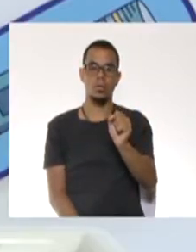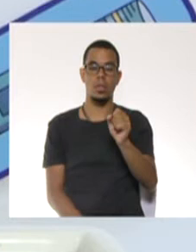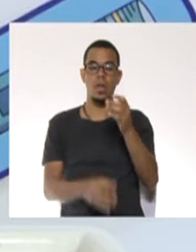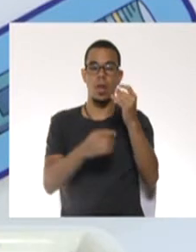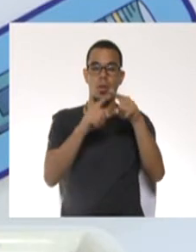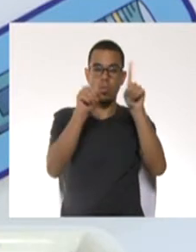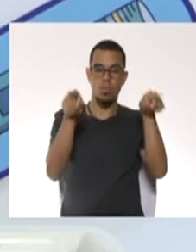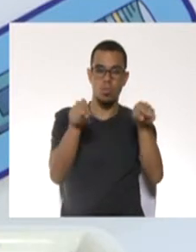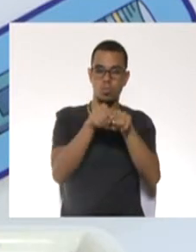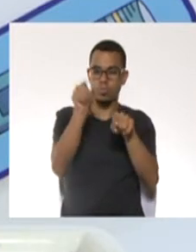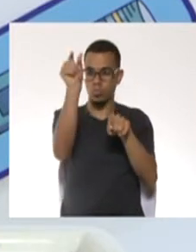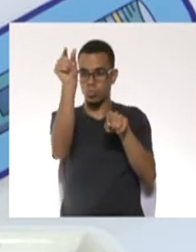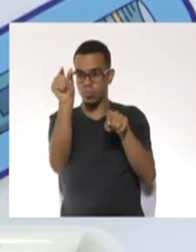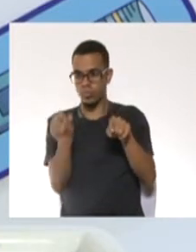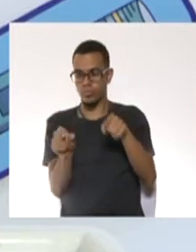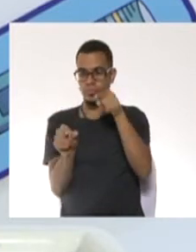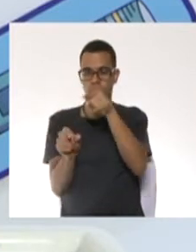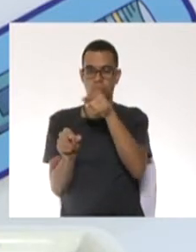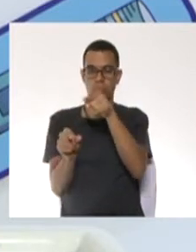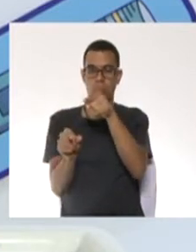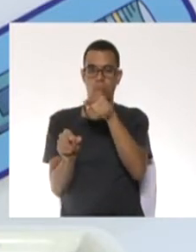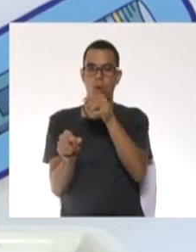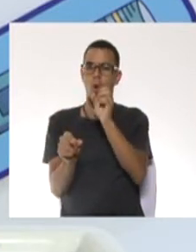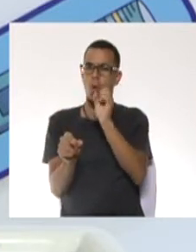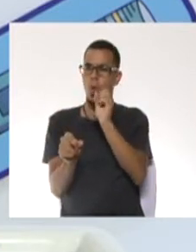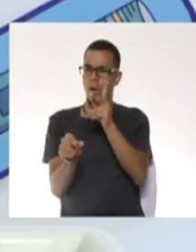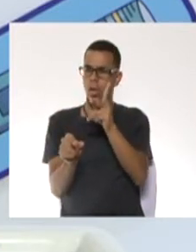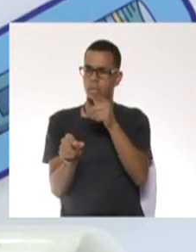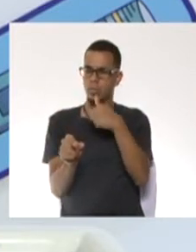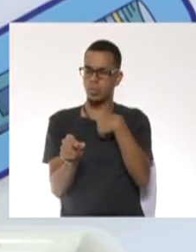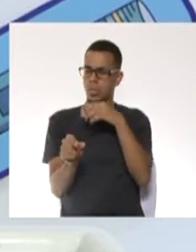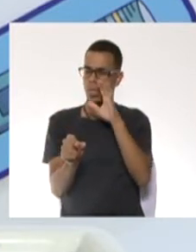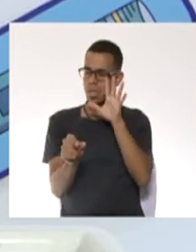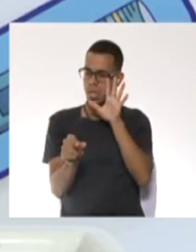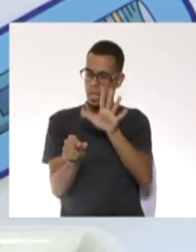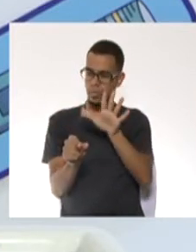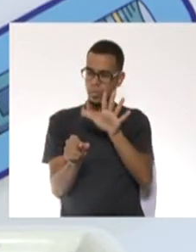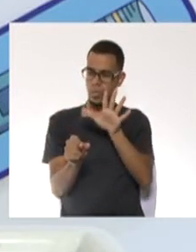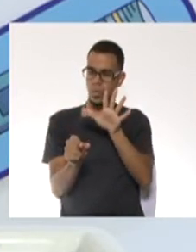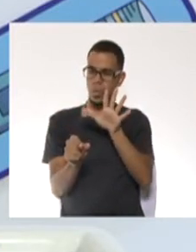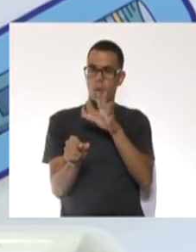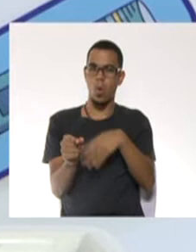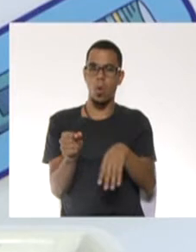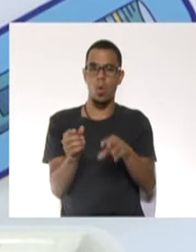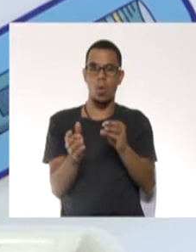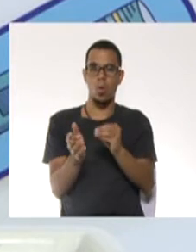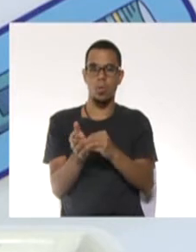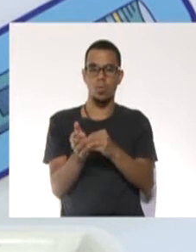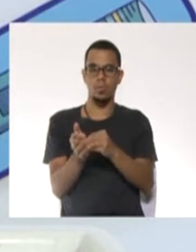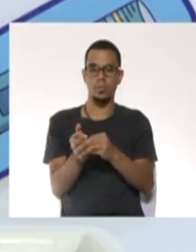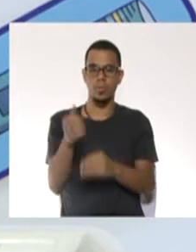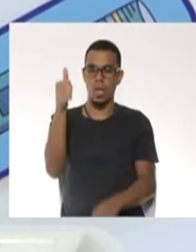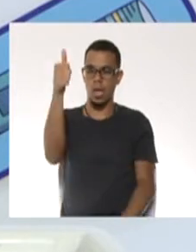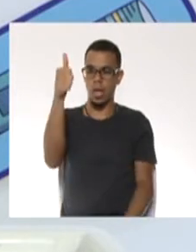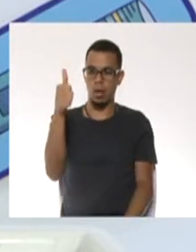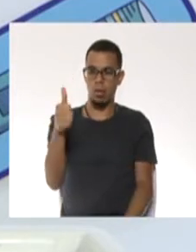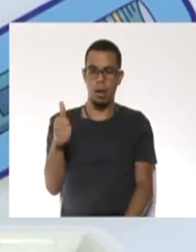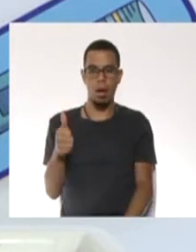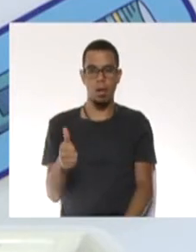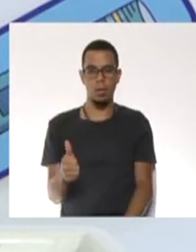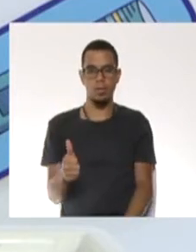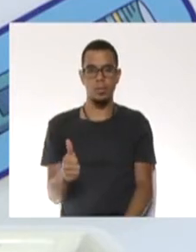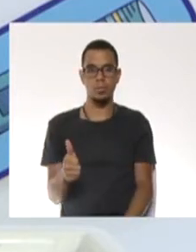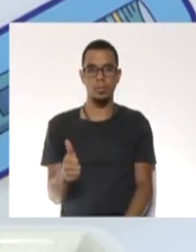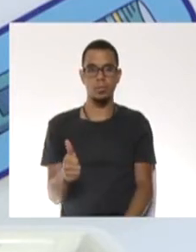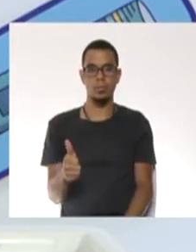criptón y xenón. Profe, sí, veamos nuevamente, uno a uno, como